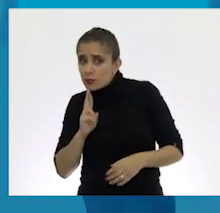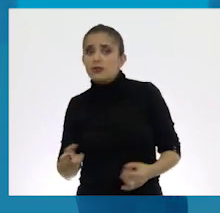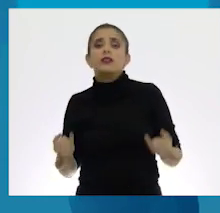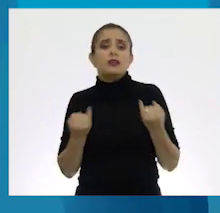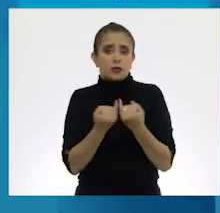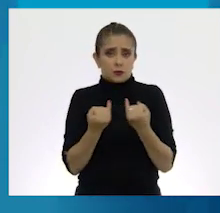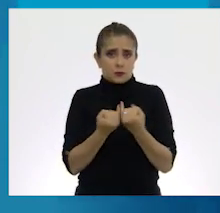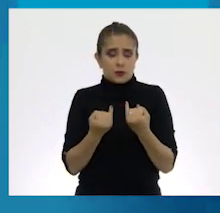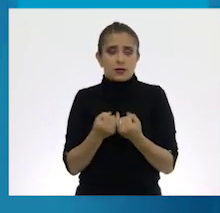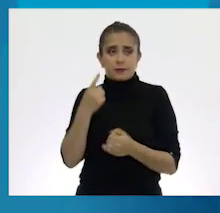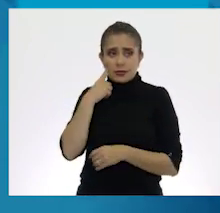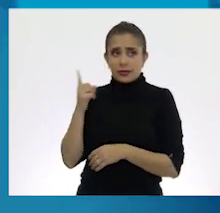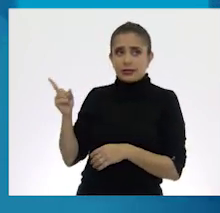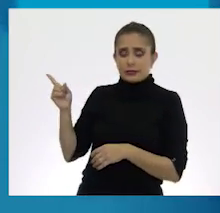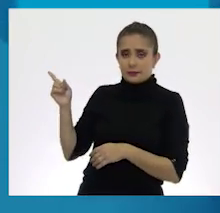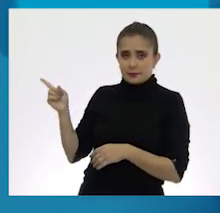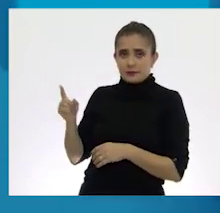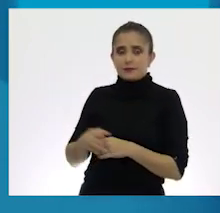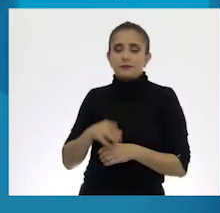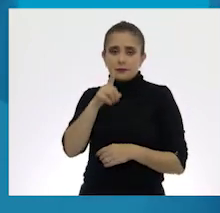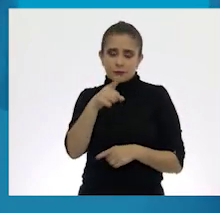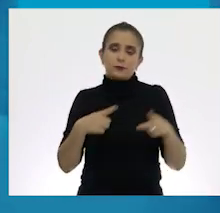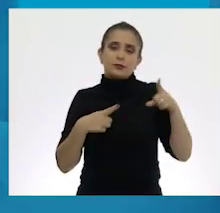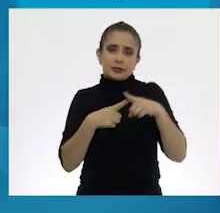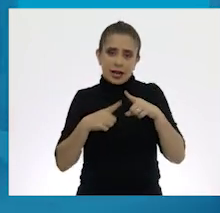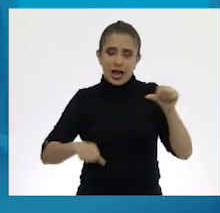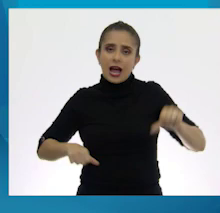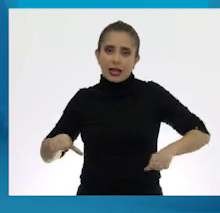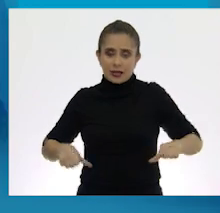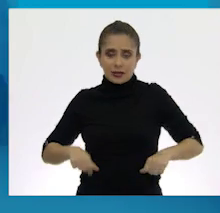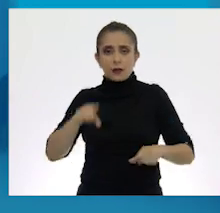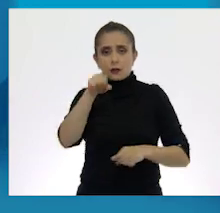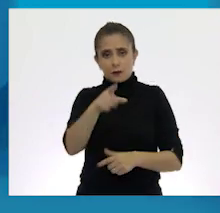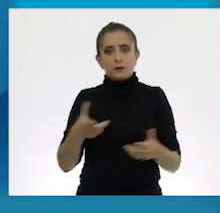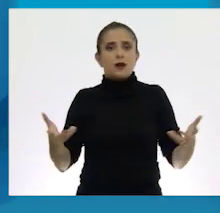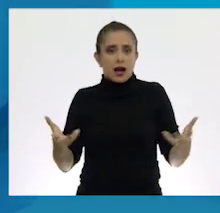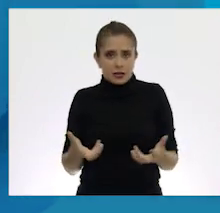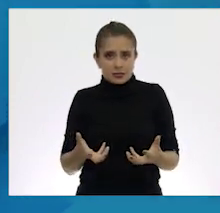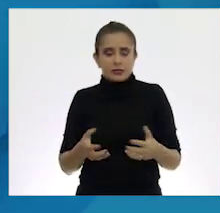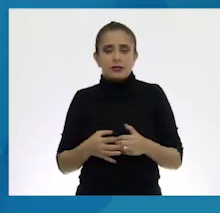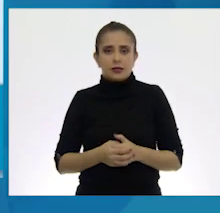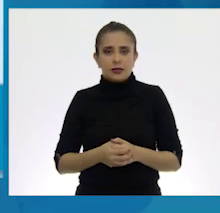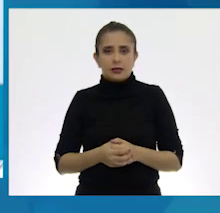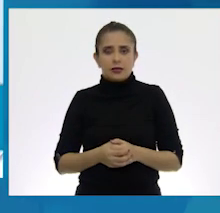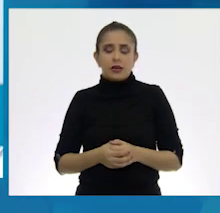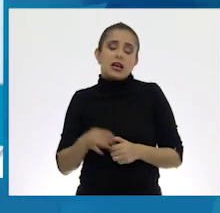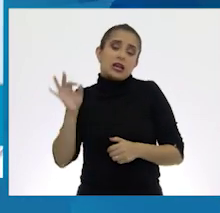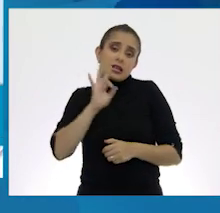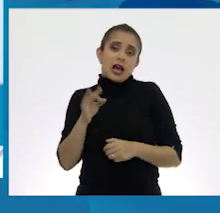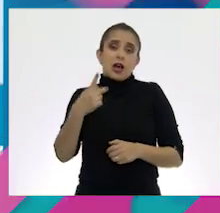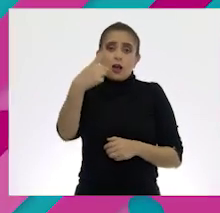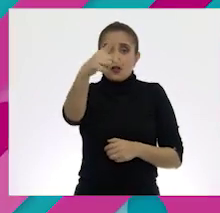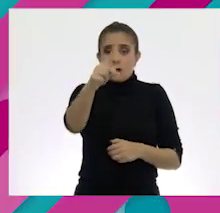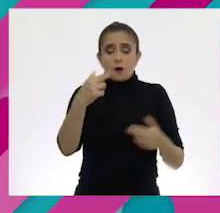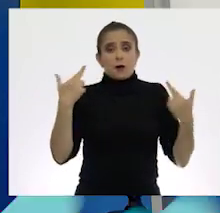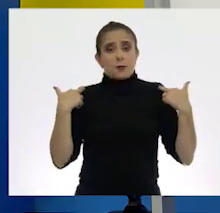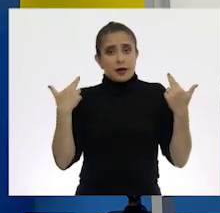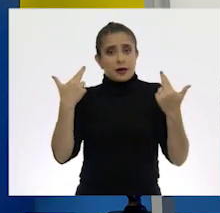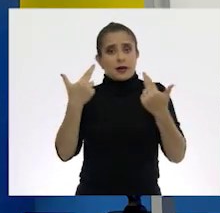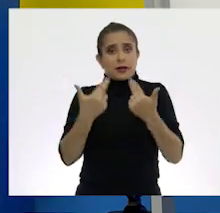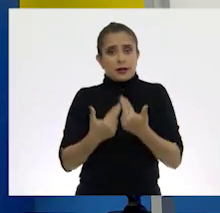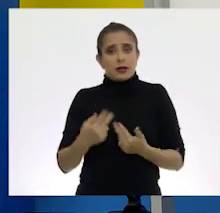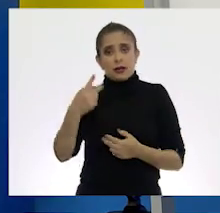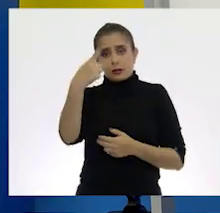Se los dejo ahí como una actividad que pueden realizar. Seguramente el maestro, el docente, su maestro